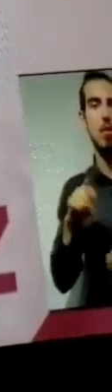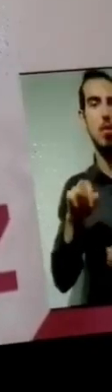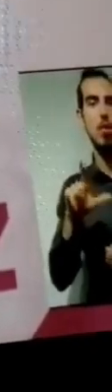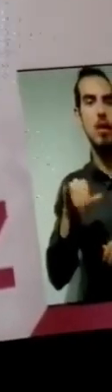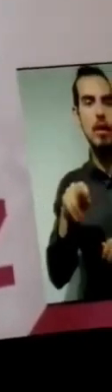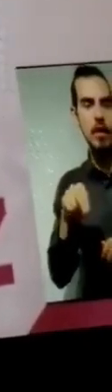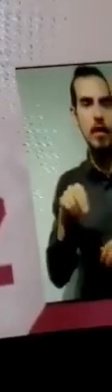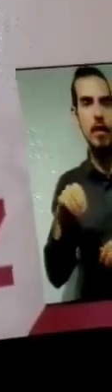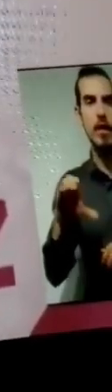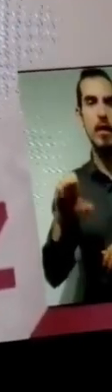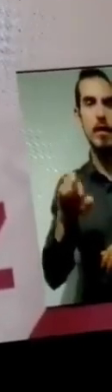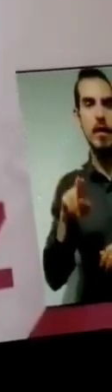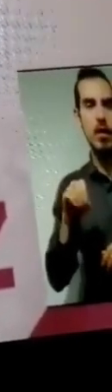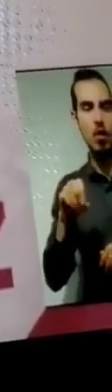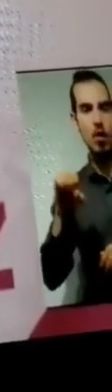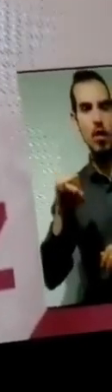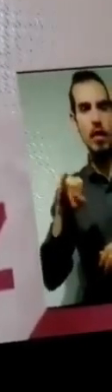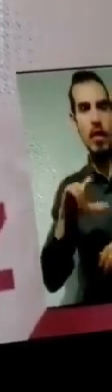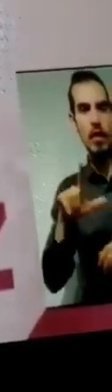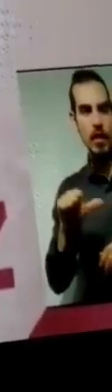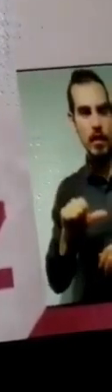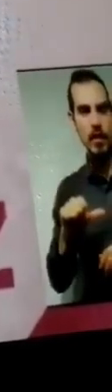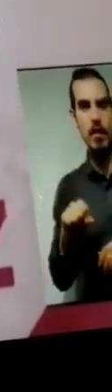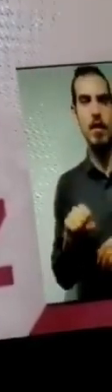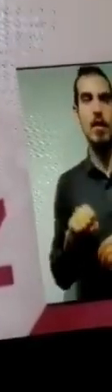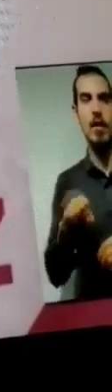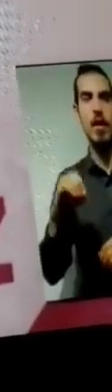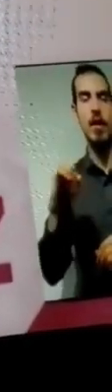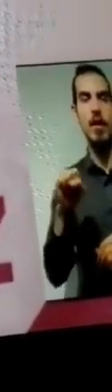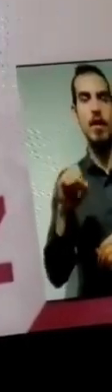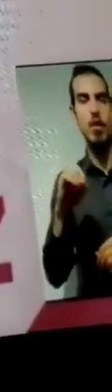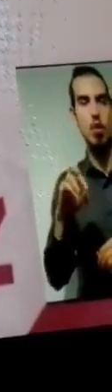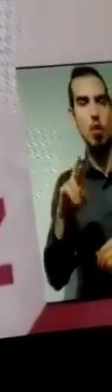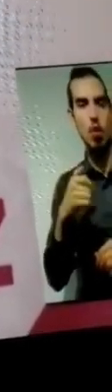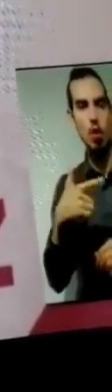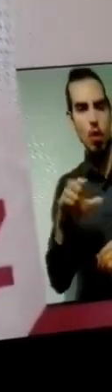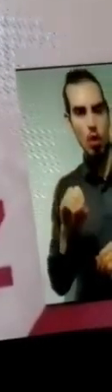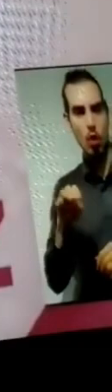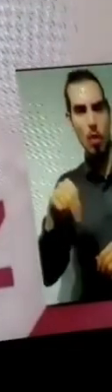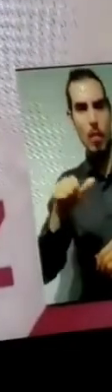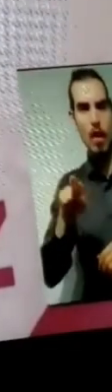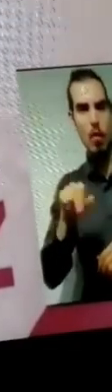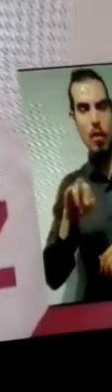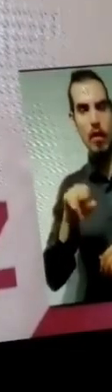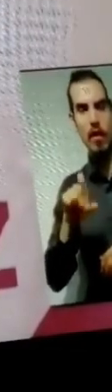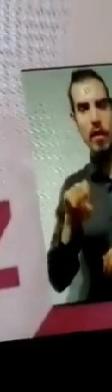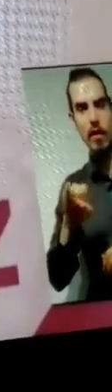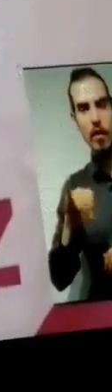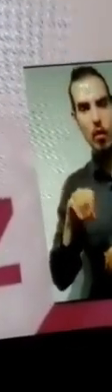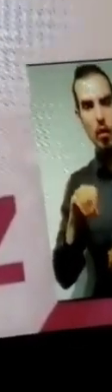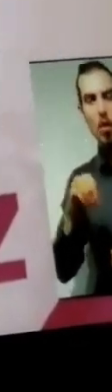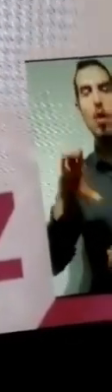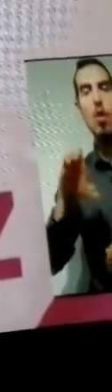la Silla, la Loreto, la Puerto Ancio, la calle Sorgo, la Mauricio Corredor.